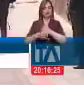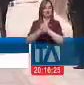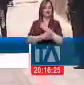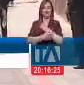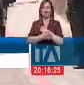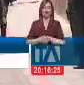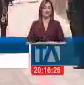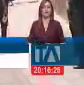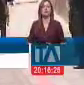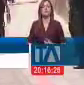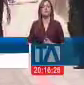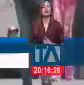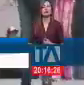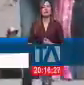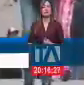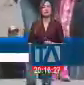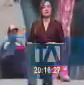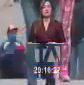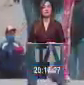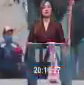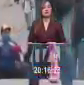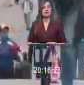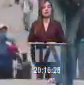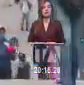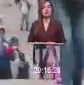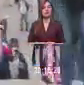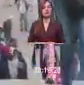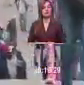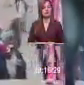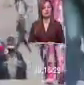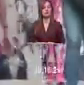ya no es un delito en el país. En Quito, Andrea Samaniego, 24 horas.